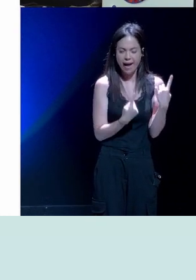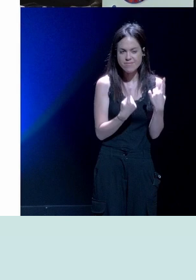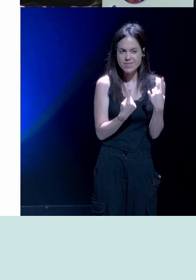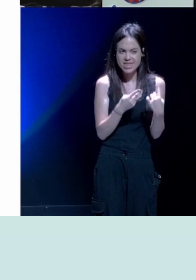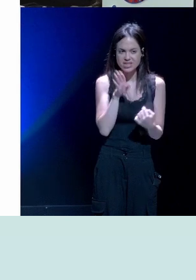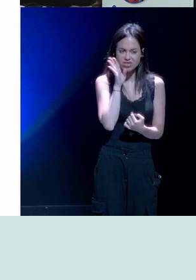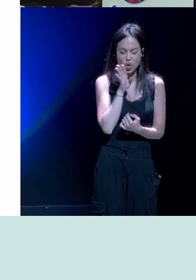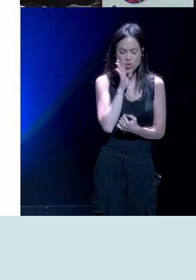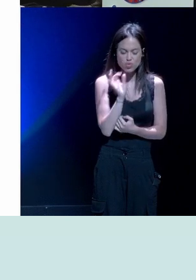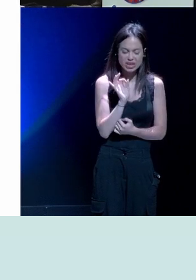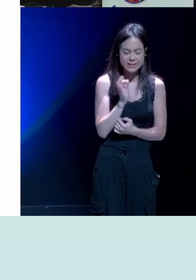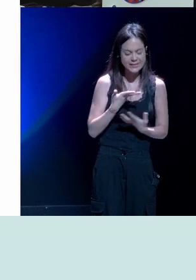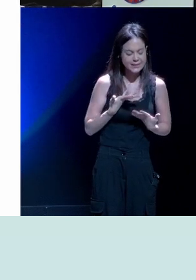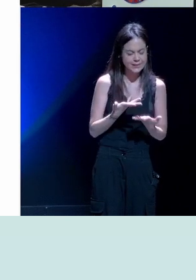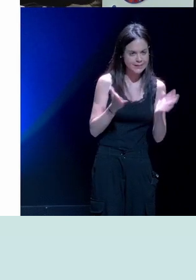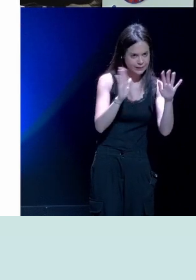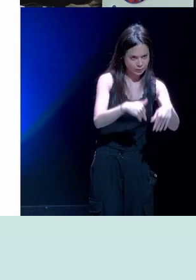corruptas o no fiables.